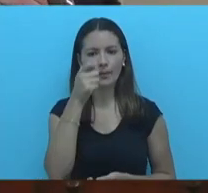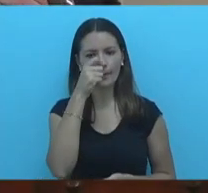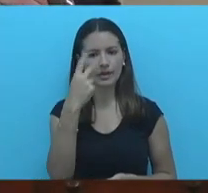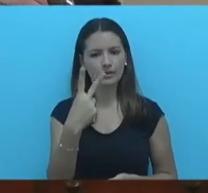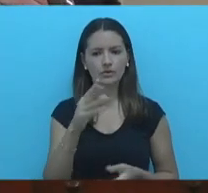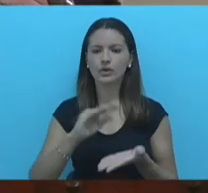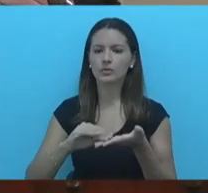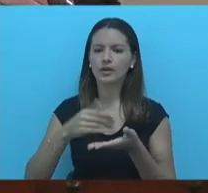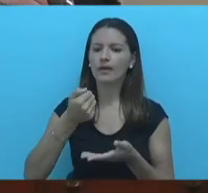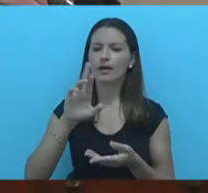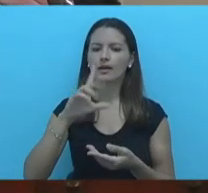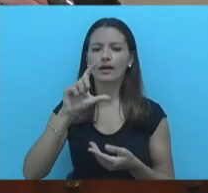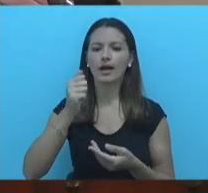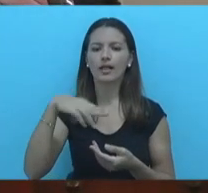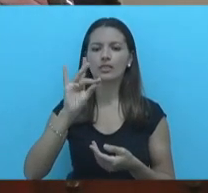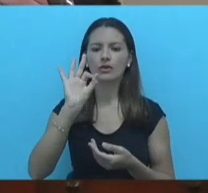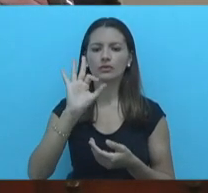Diputada Arcando, tiene uso de la palabra.